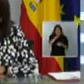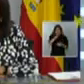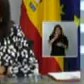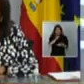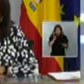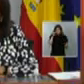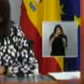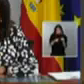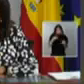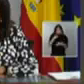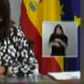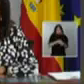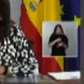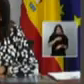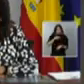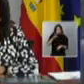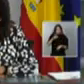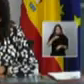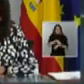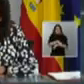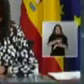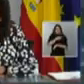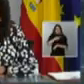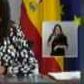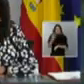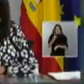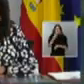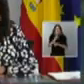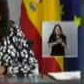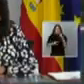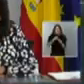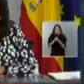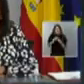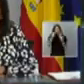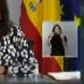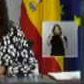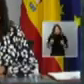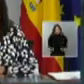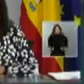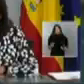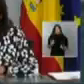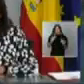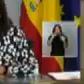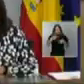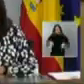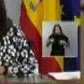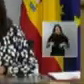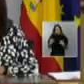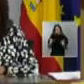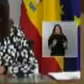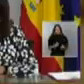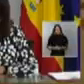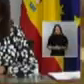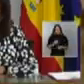eficiente pueden suponer hasta un 30% de ahorro de combustible. Y en concreto, el tema de la reducción de la velocidad podría aportar a